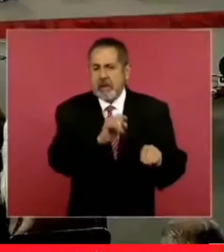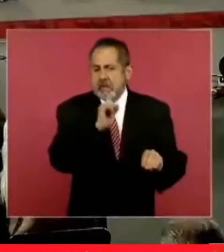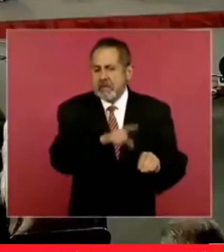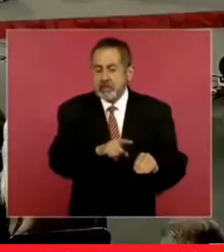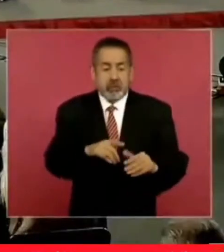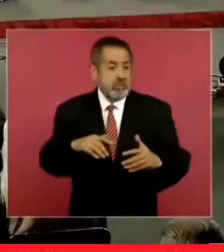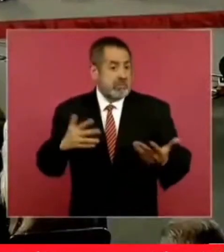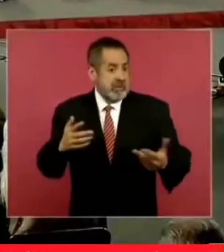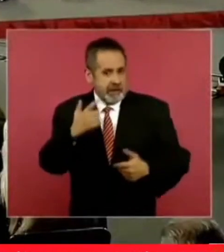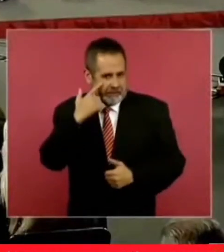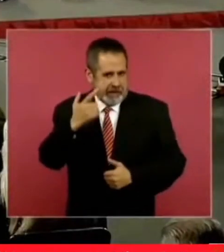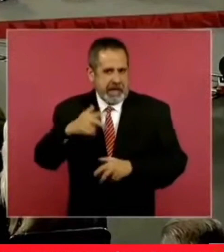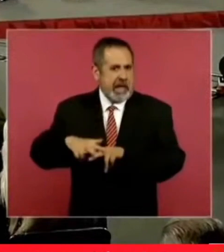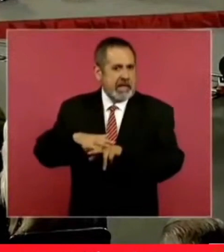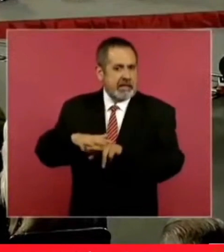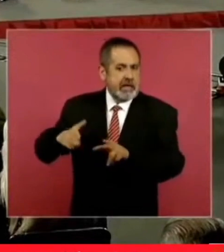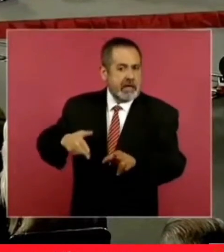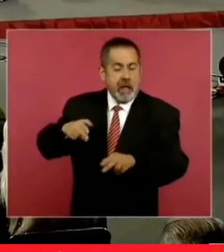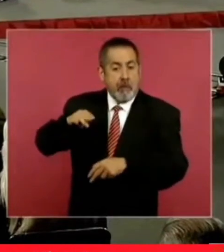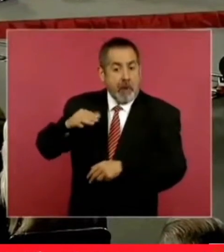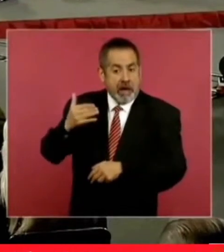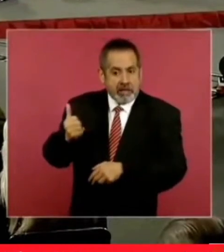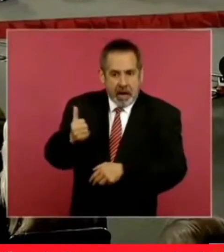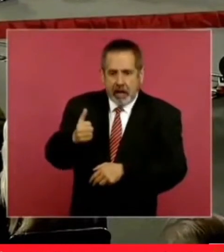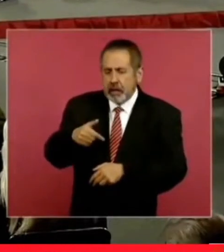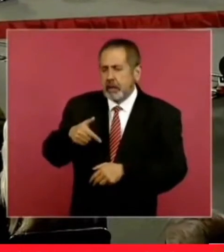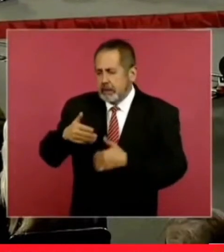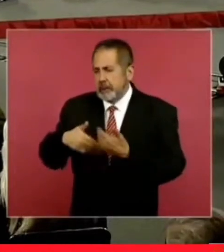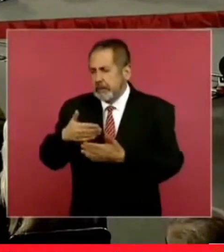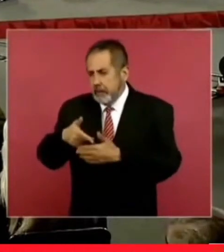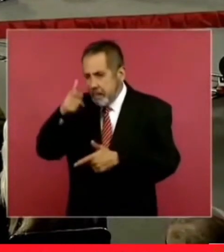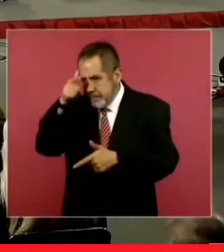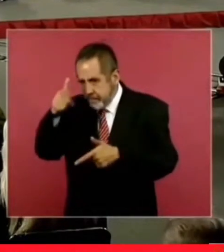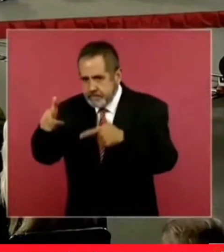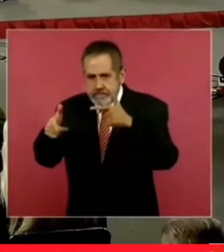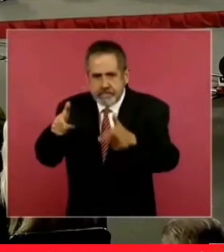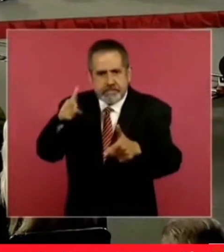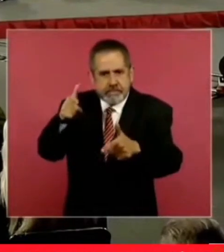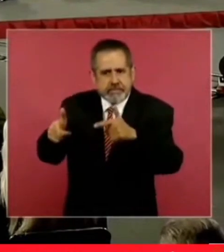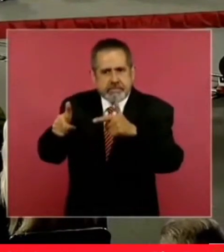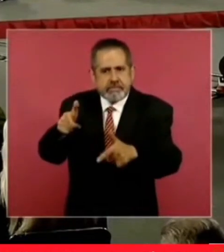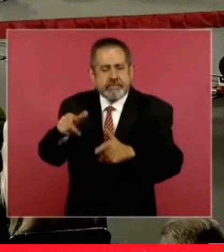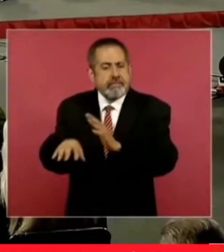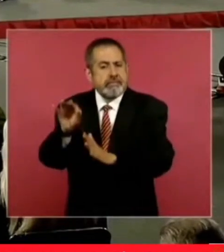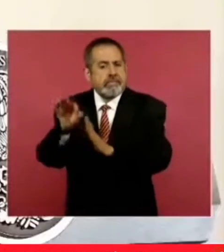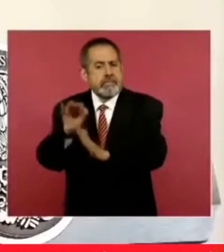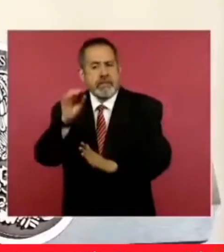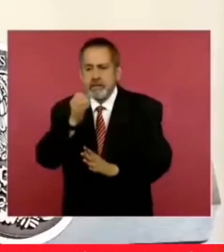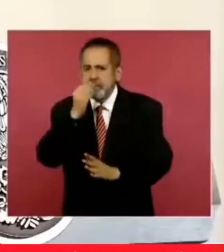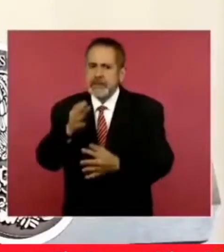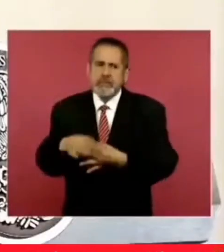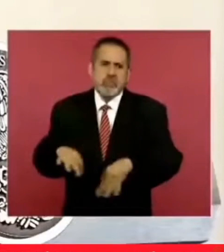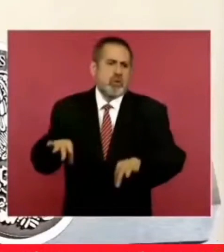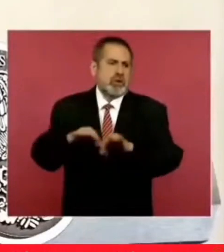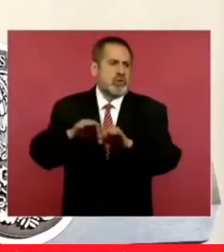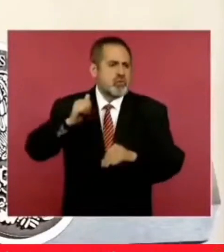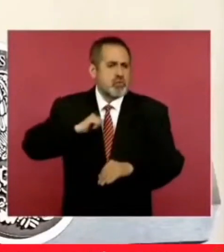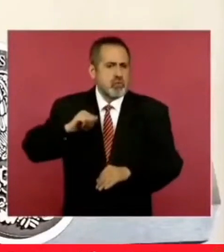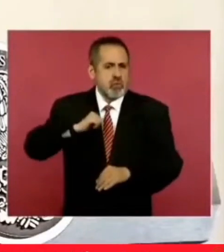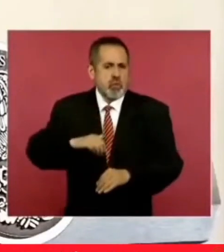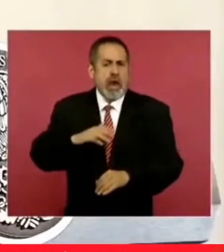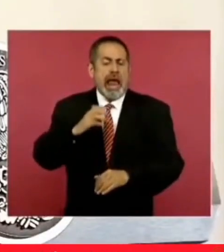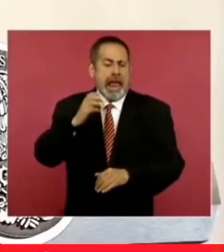maya nos da la oportunidad de recuperar importantes elementos de nuestra memoria y que nos hablan de la grandeza